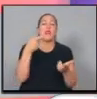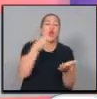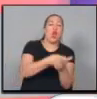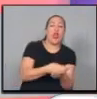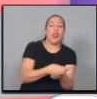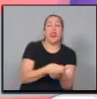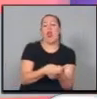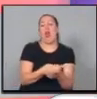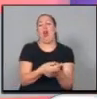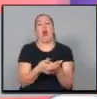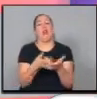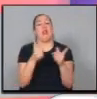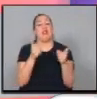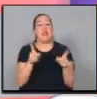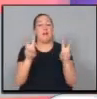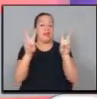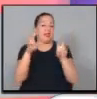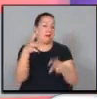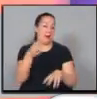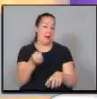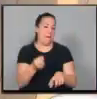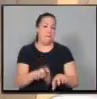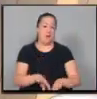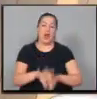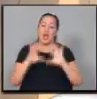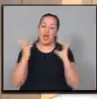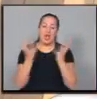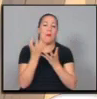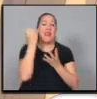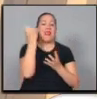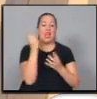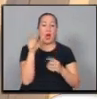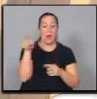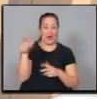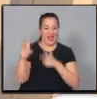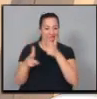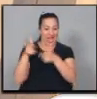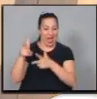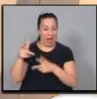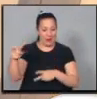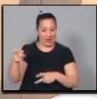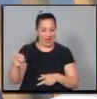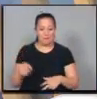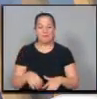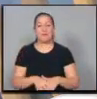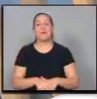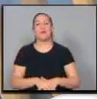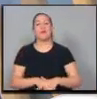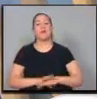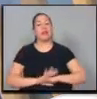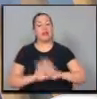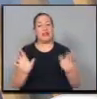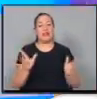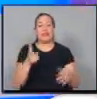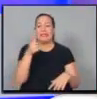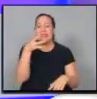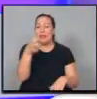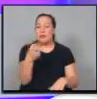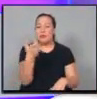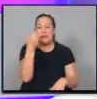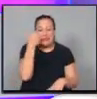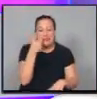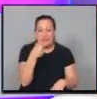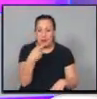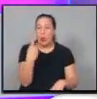un ratito. Y el tema limón, esto es combo económico para ahora. Ahí te pasa con los limones, pasar... que se acercan a 100 pesos. Un limoncito me